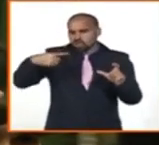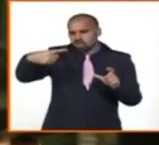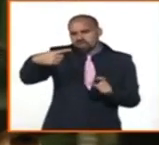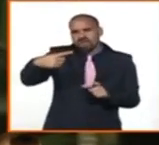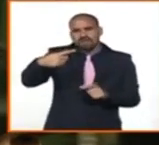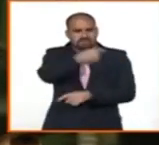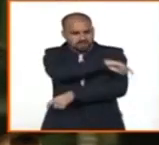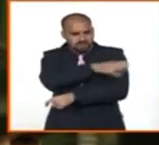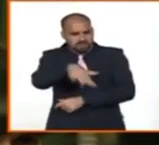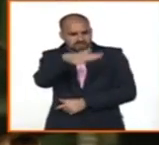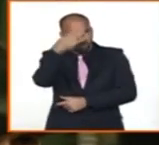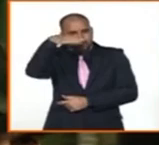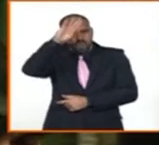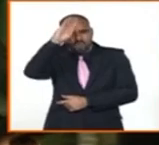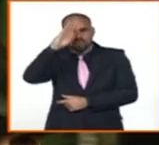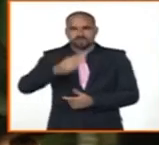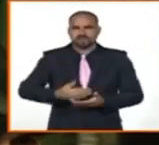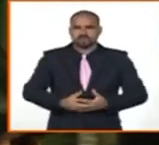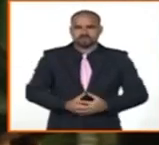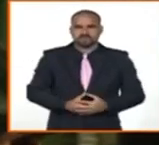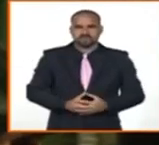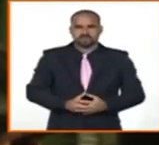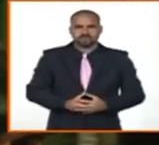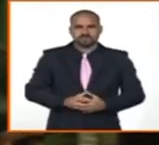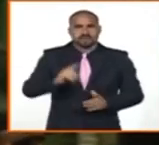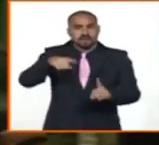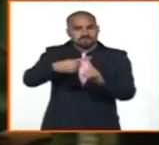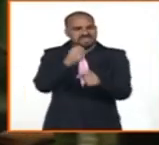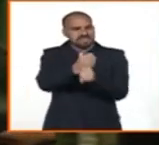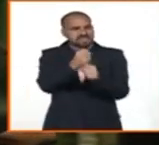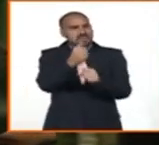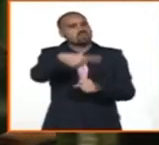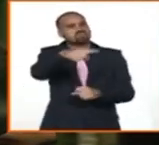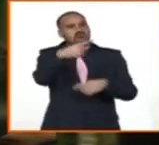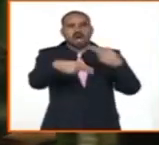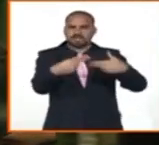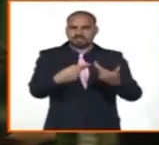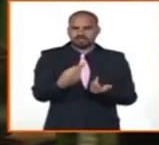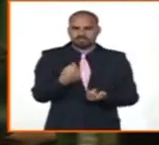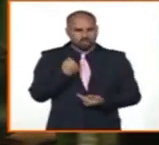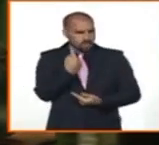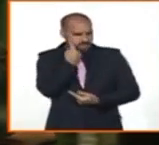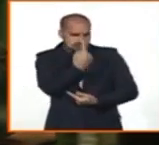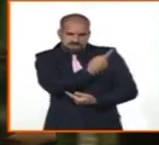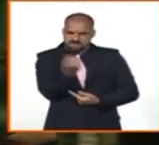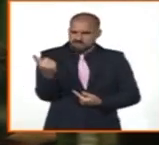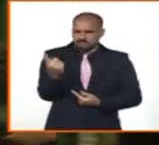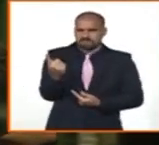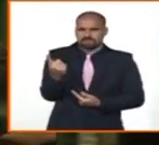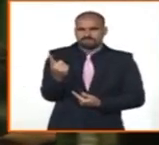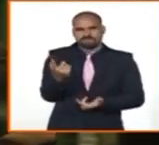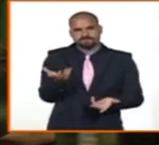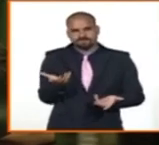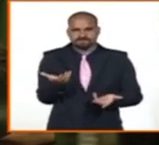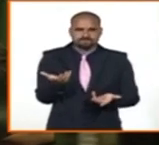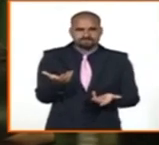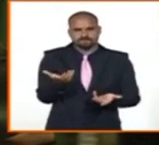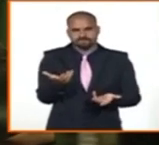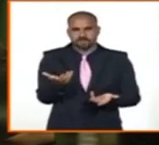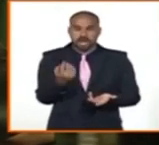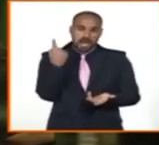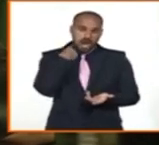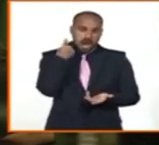en el día a día también del trabajo que ustedes hacen? Porque a mí me parece que en los últimos